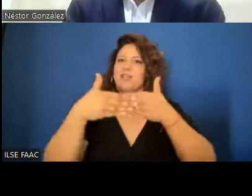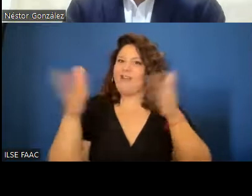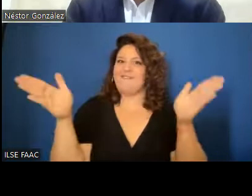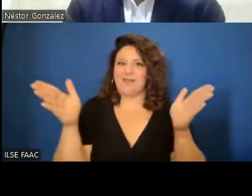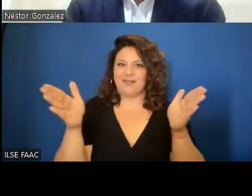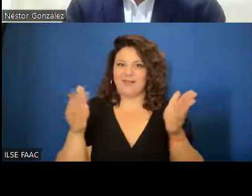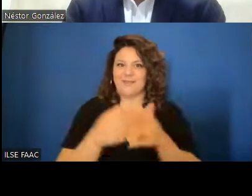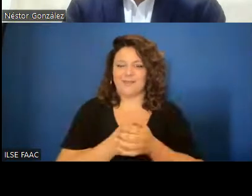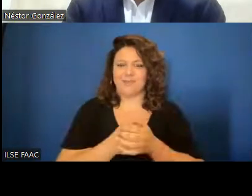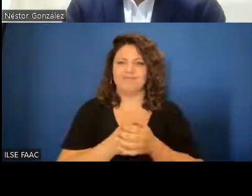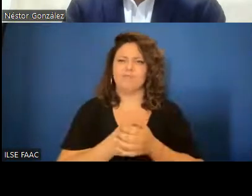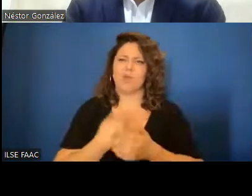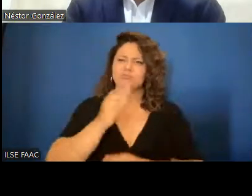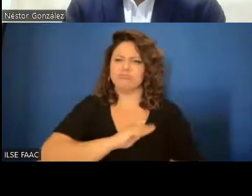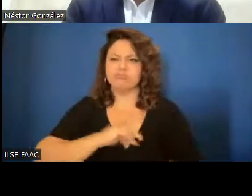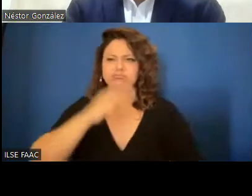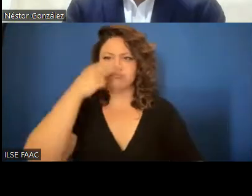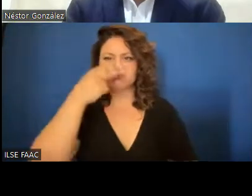visión acerca de esta ley?